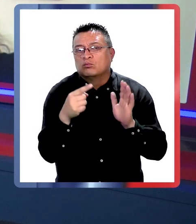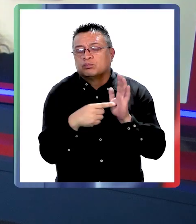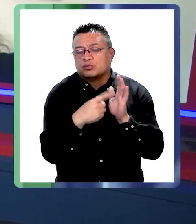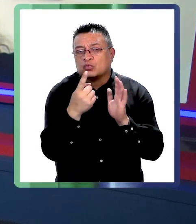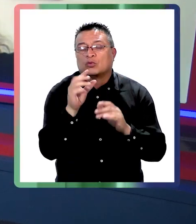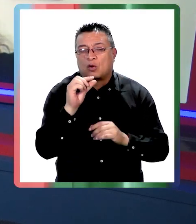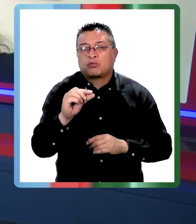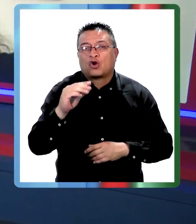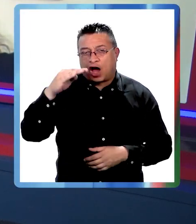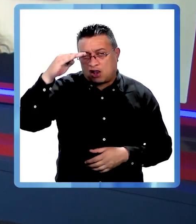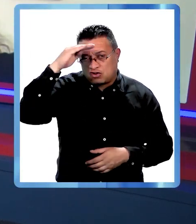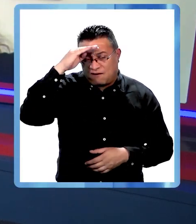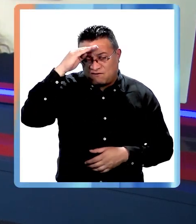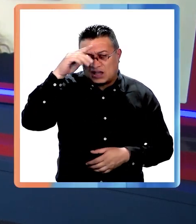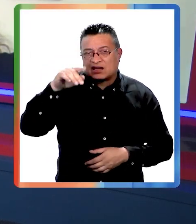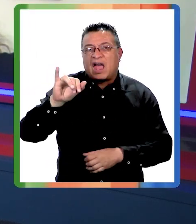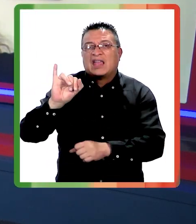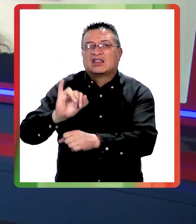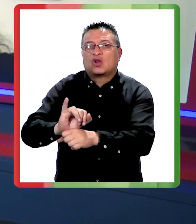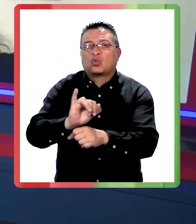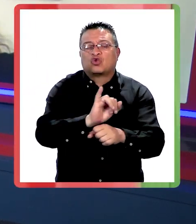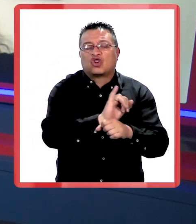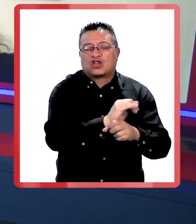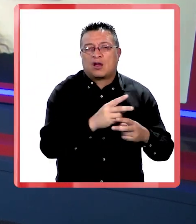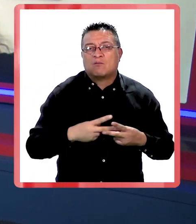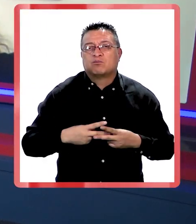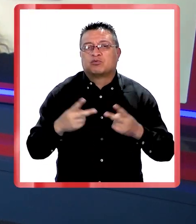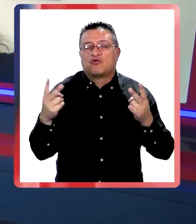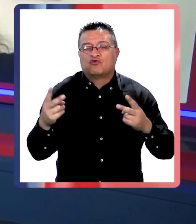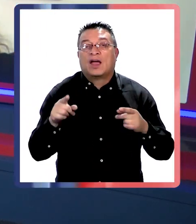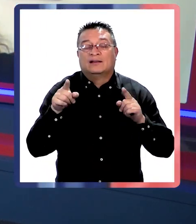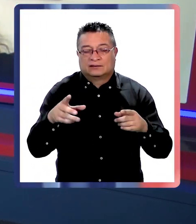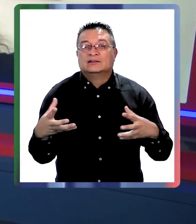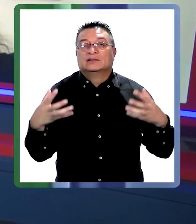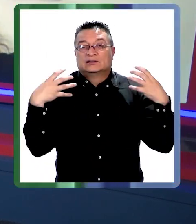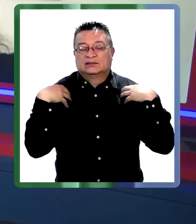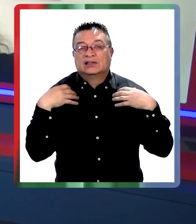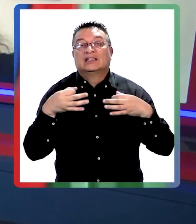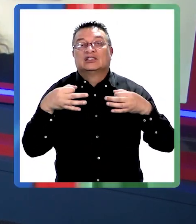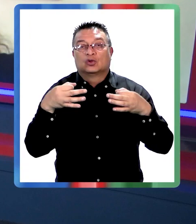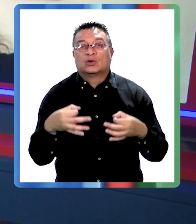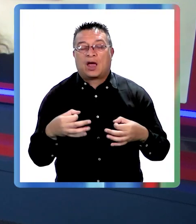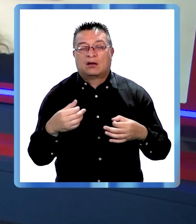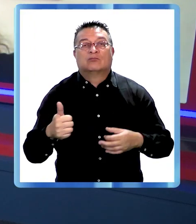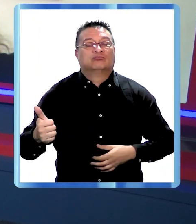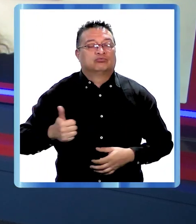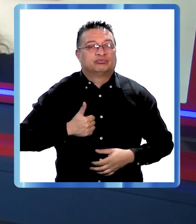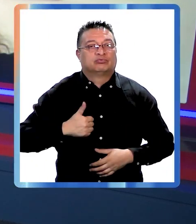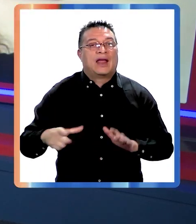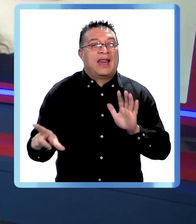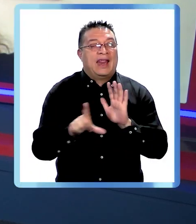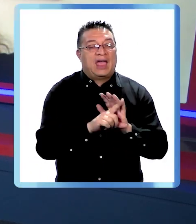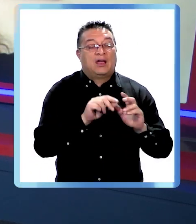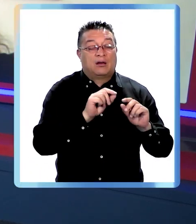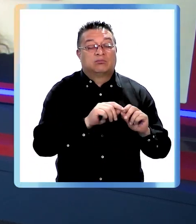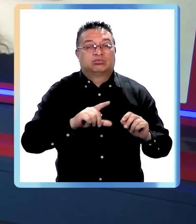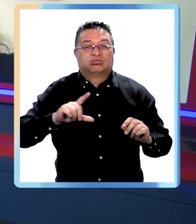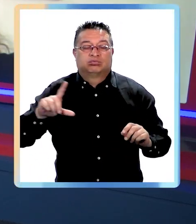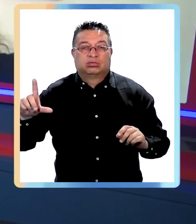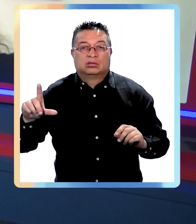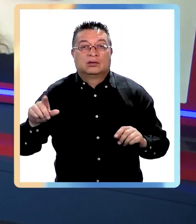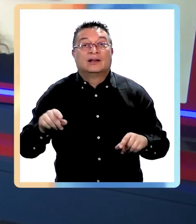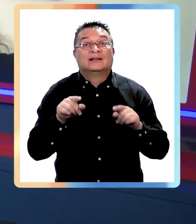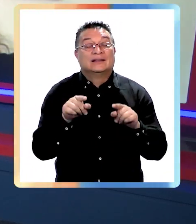punto, María Paz, la desconfianza en las instituciones públicas que velan por la seguridad y el cumplimiento de la ley, va en